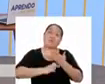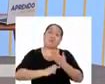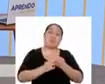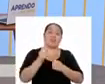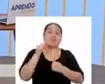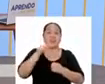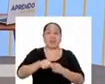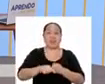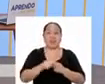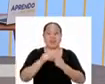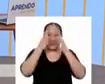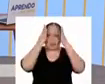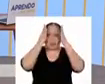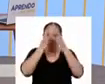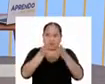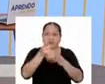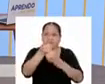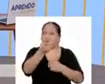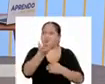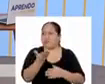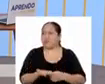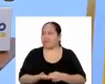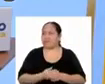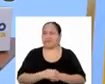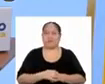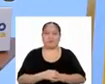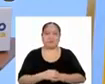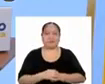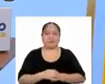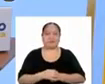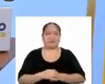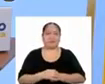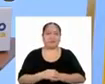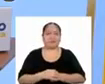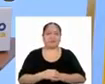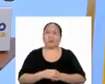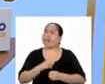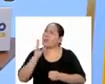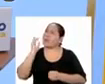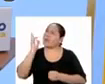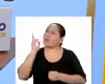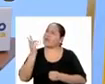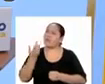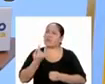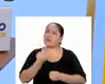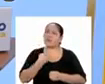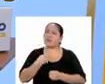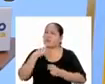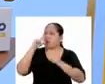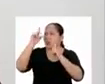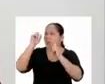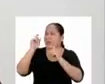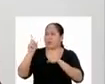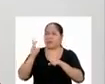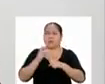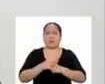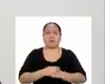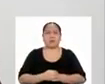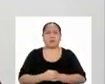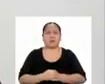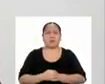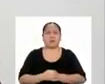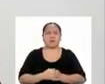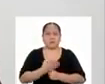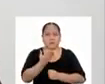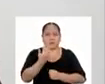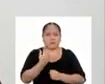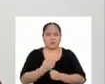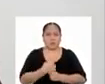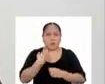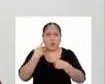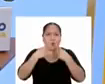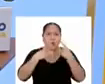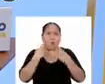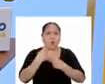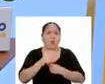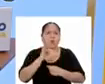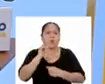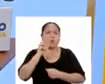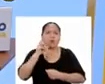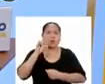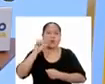que están poniendo mucho de su parte. Ahora, profe, tengo una pregunta. A ver, cuéntame,